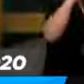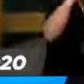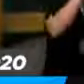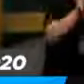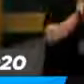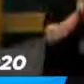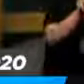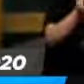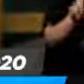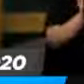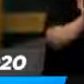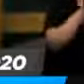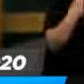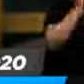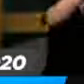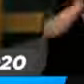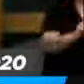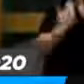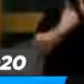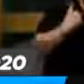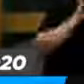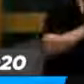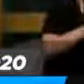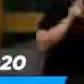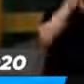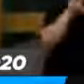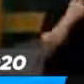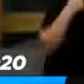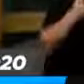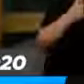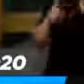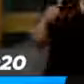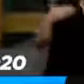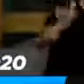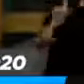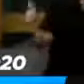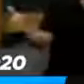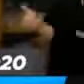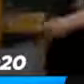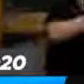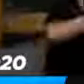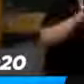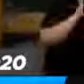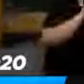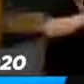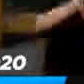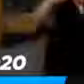24.922, Federal de Pesca. El artículo segundo es de forma.